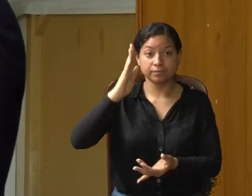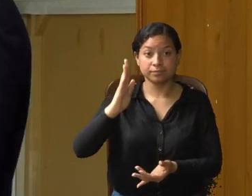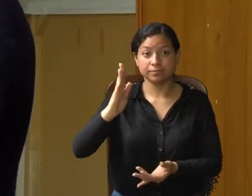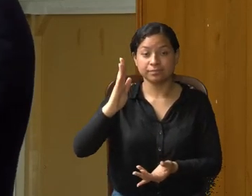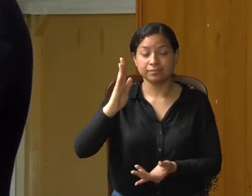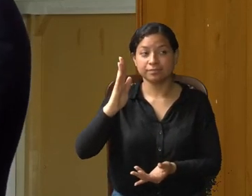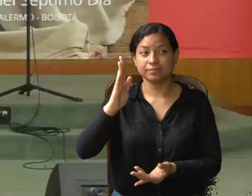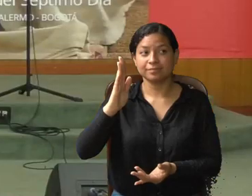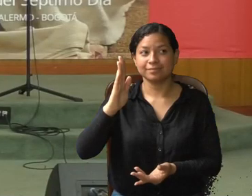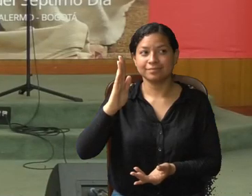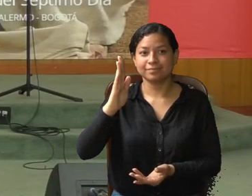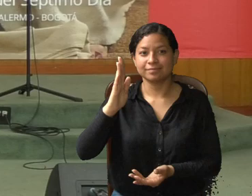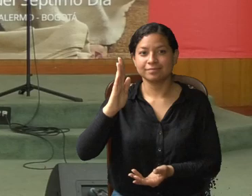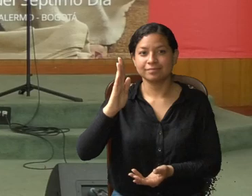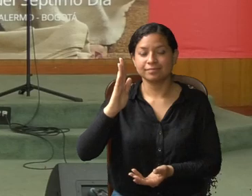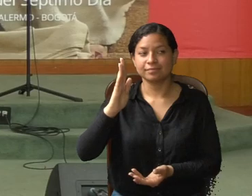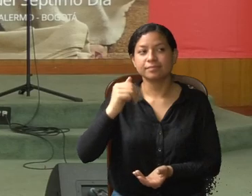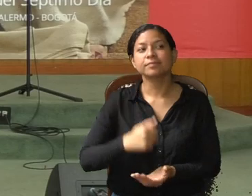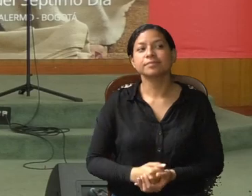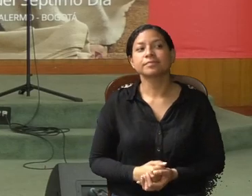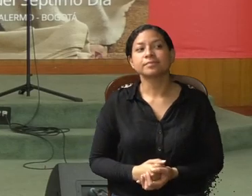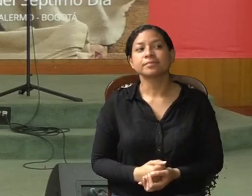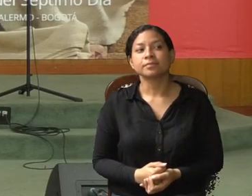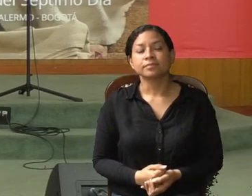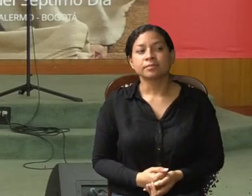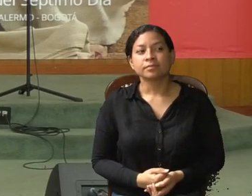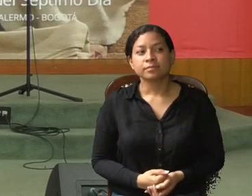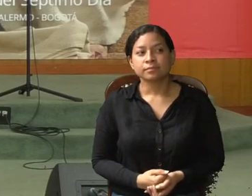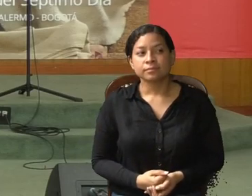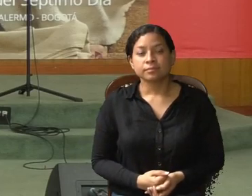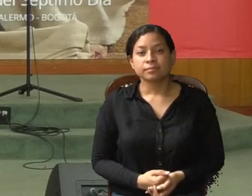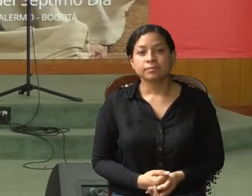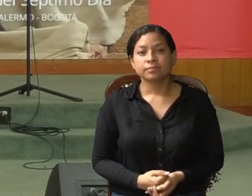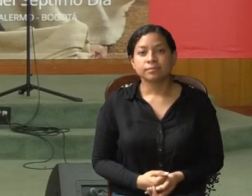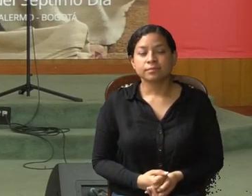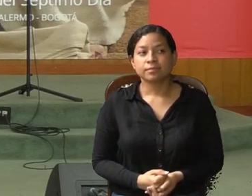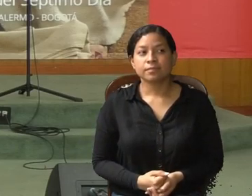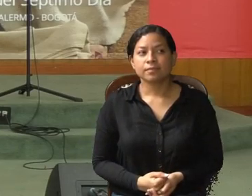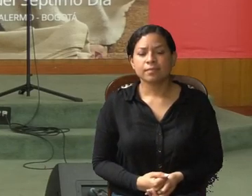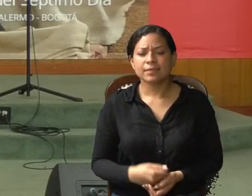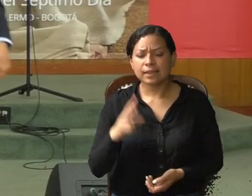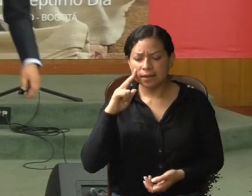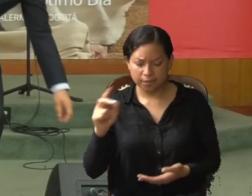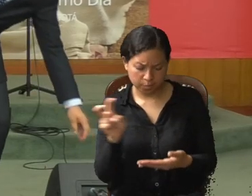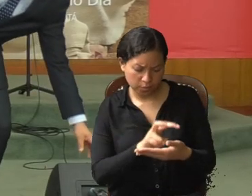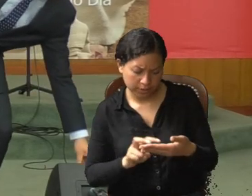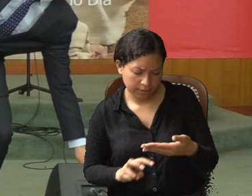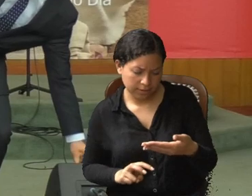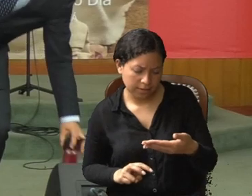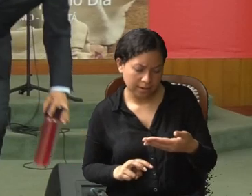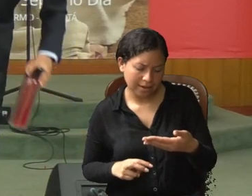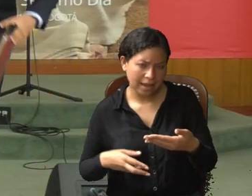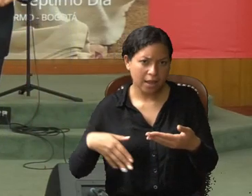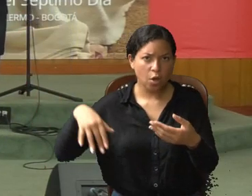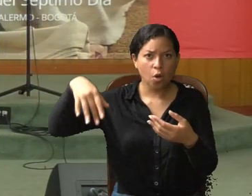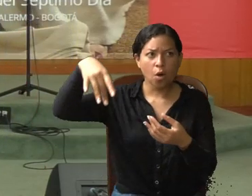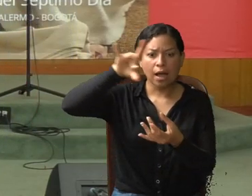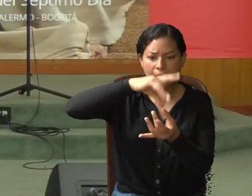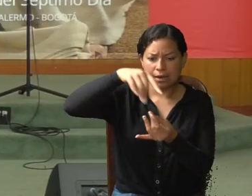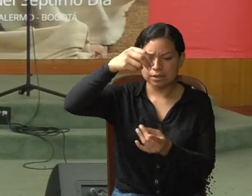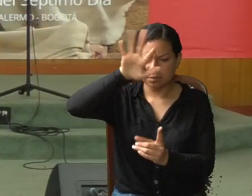Sin embargo, el texto sigue y dice, se movía. ¿Saben que esta expresión de se movía es